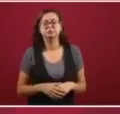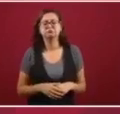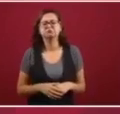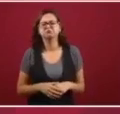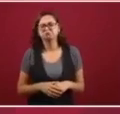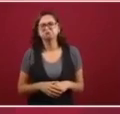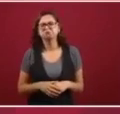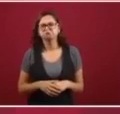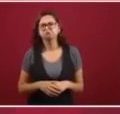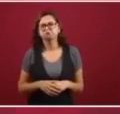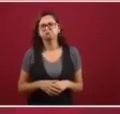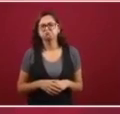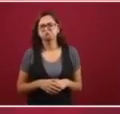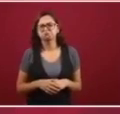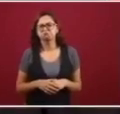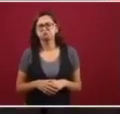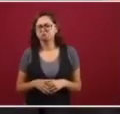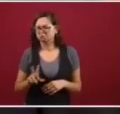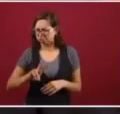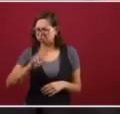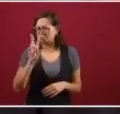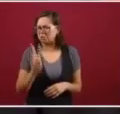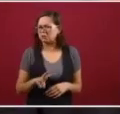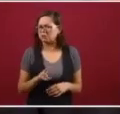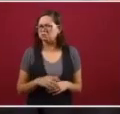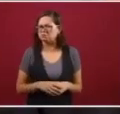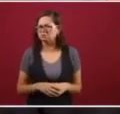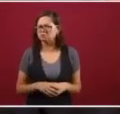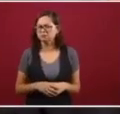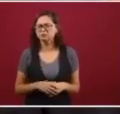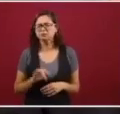es muy cercano a la realidad.